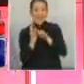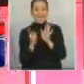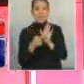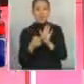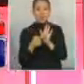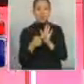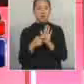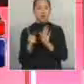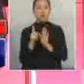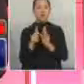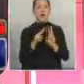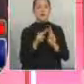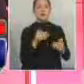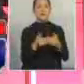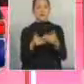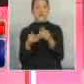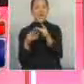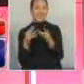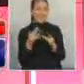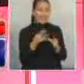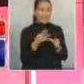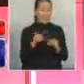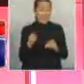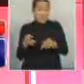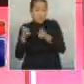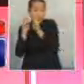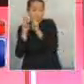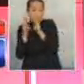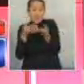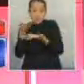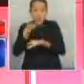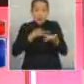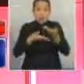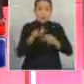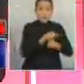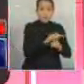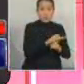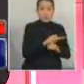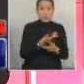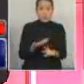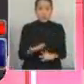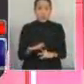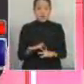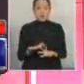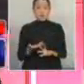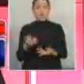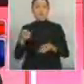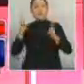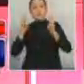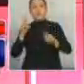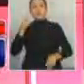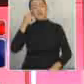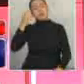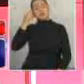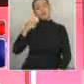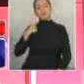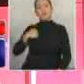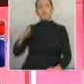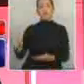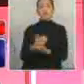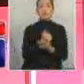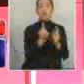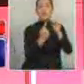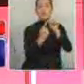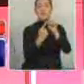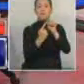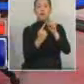una alternativa. ¿Qué es lo que podría haber permitido un diálogo? Sí. ¿Ah? Porque el diálogo se permite cuando tú dices, mira, yo quiero conseguir el objetivo,